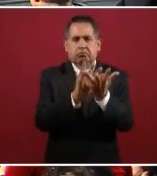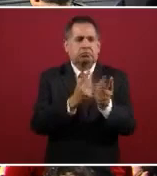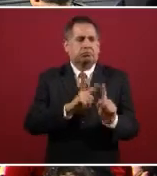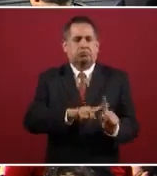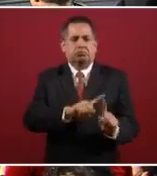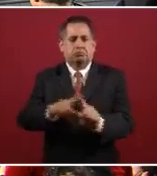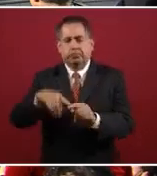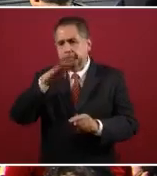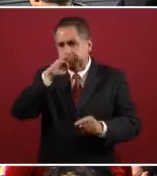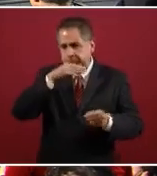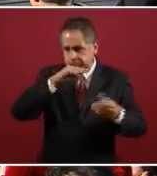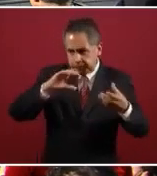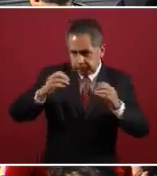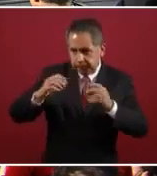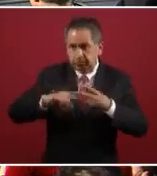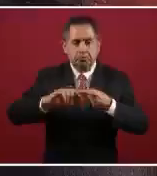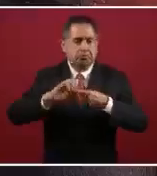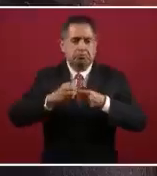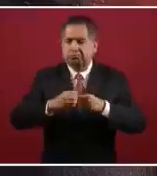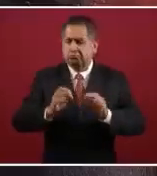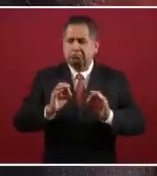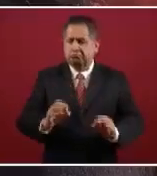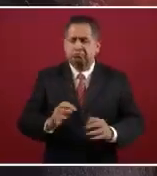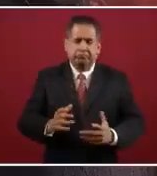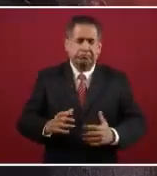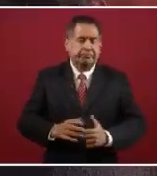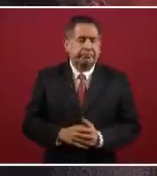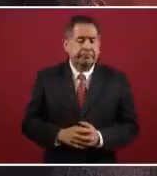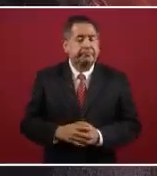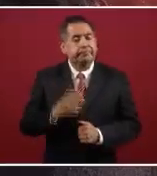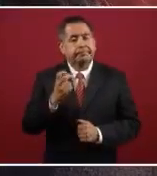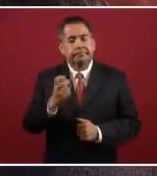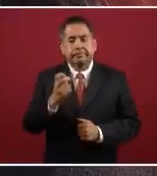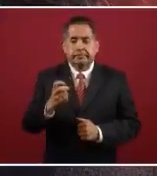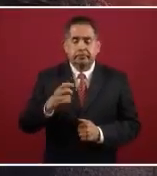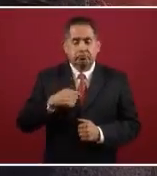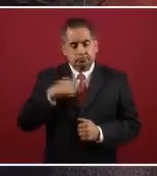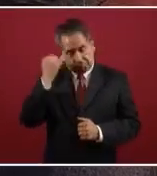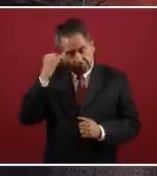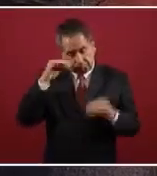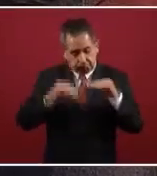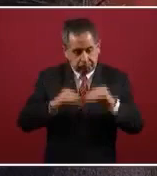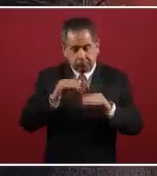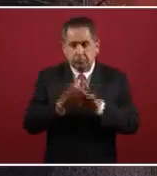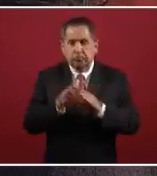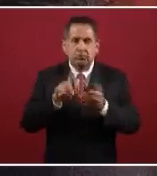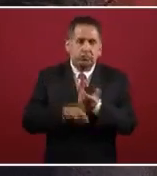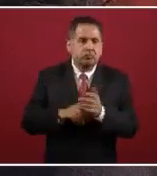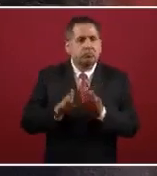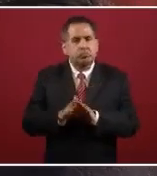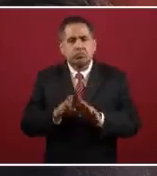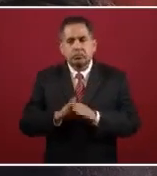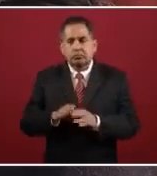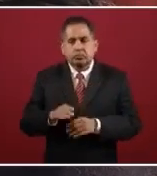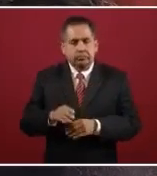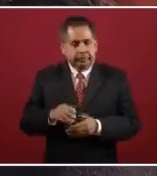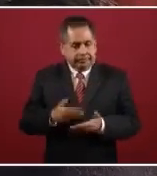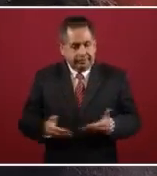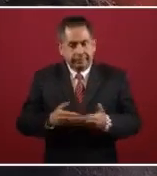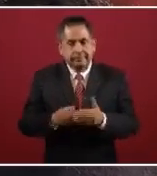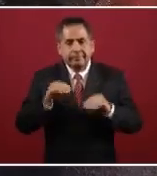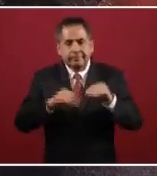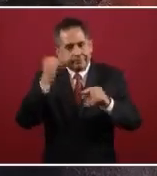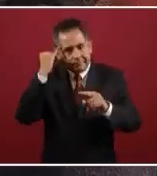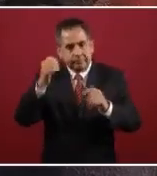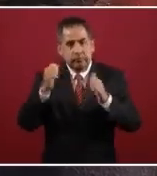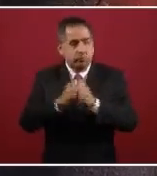hablo del maíz, del frijol, ¿no? Y pues es lo que vamos construyendo, pero lo construimos no desde acá, lo